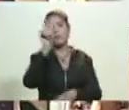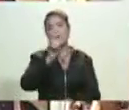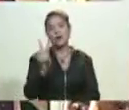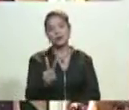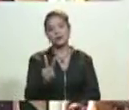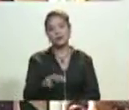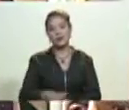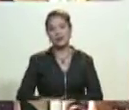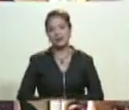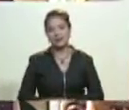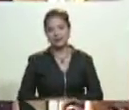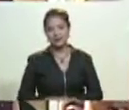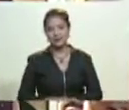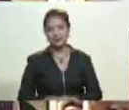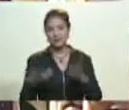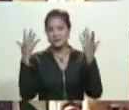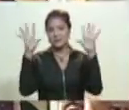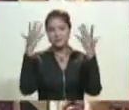Venezuela.